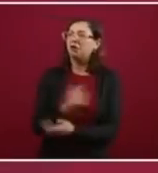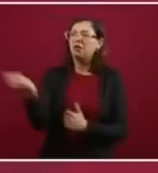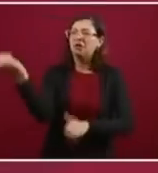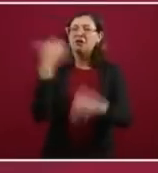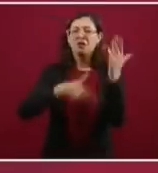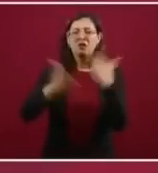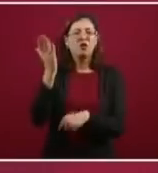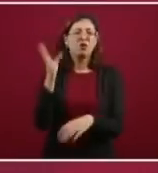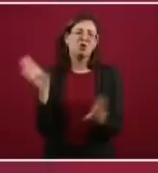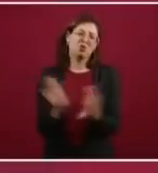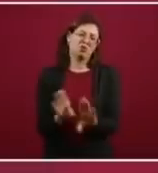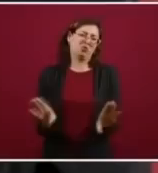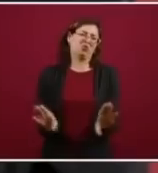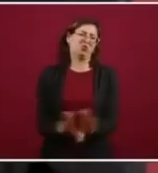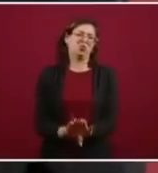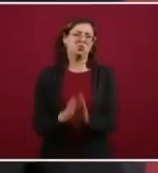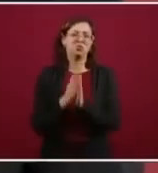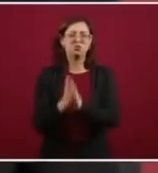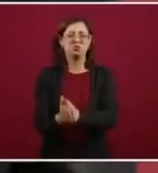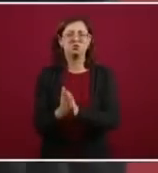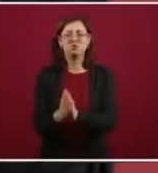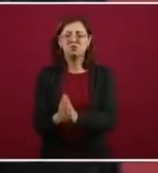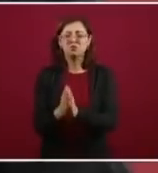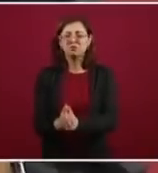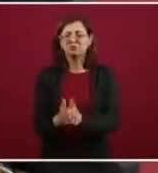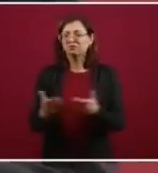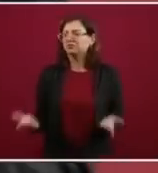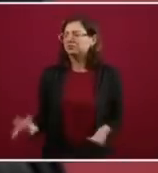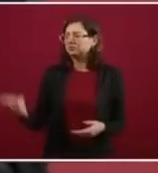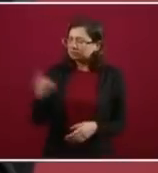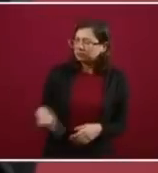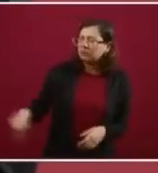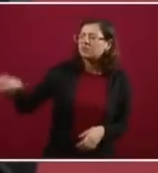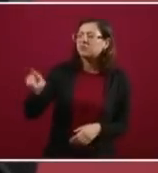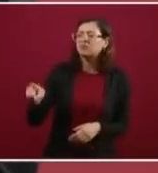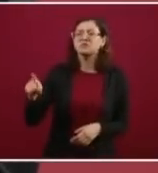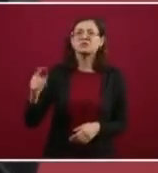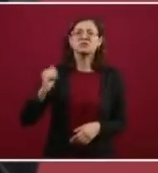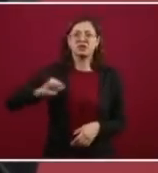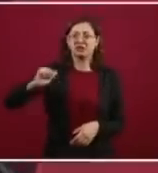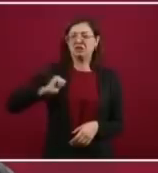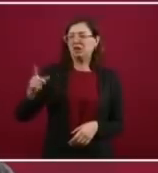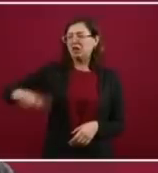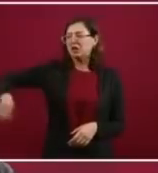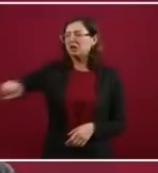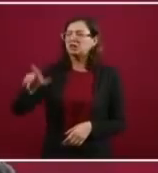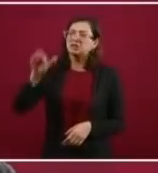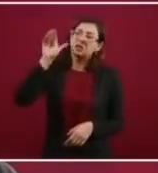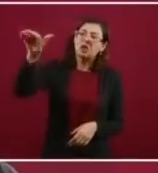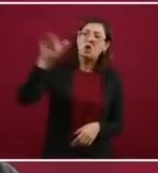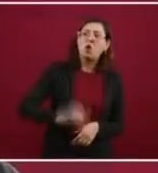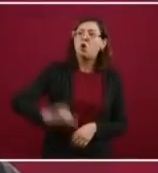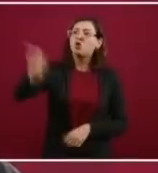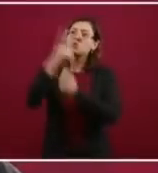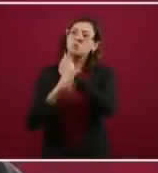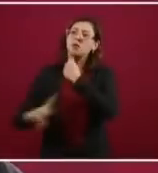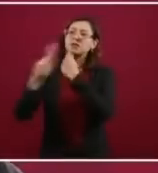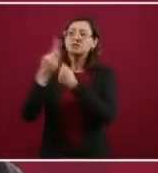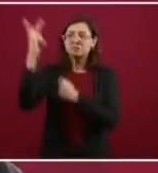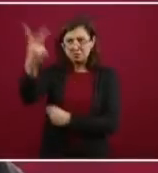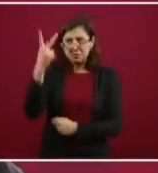si se atrevieron a ir al extranjero a traer un príncipe?